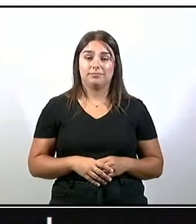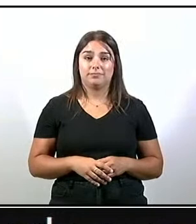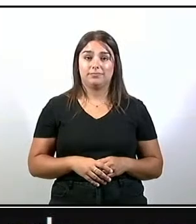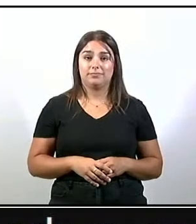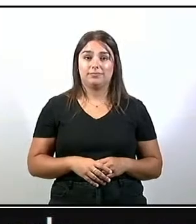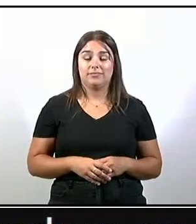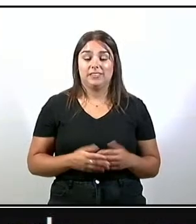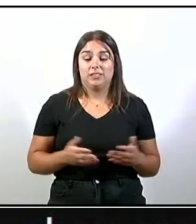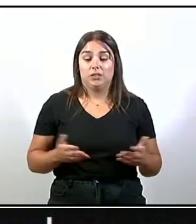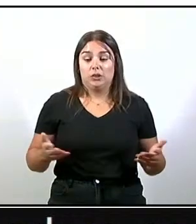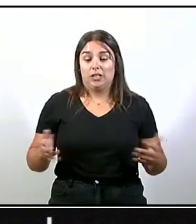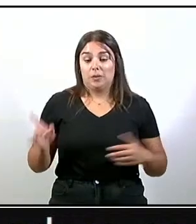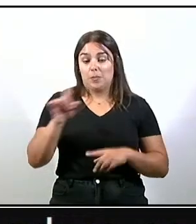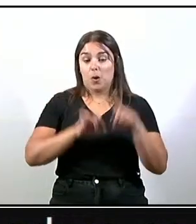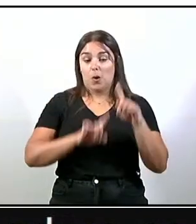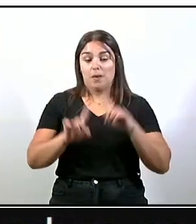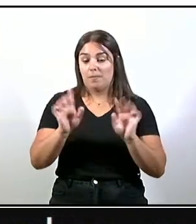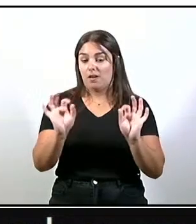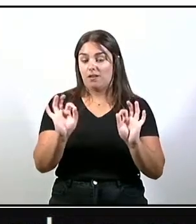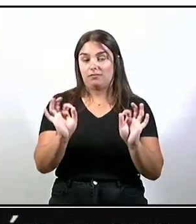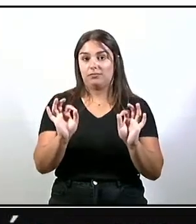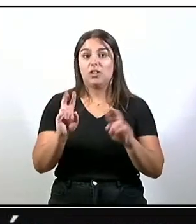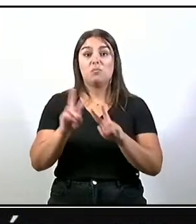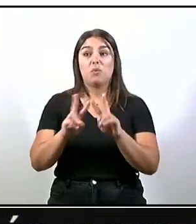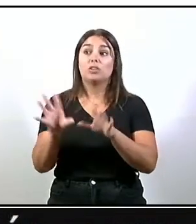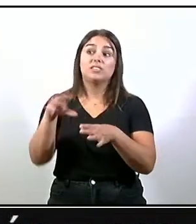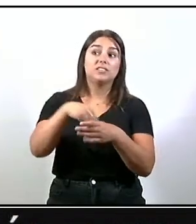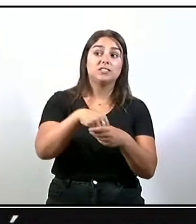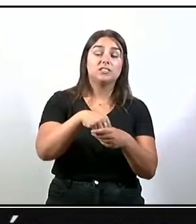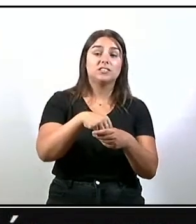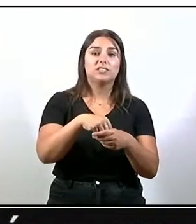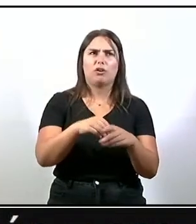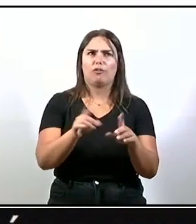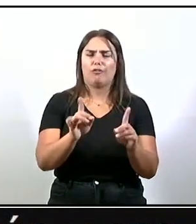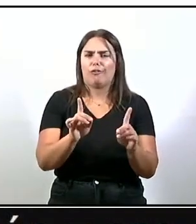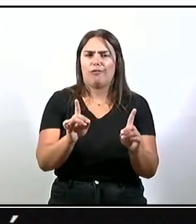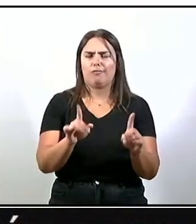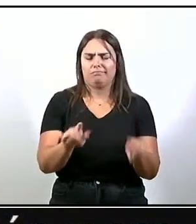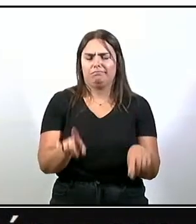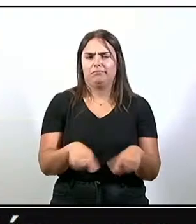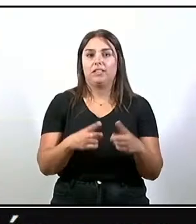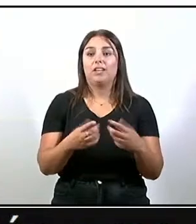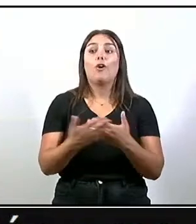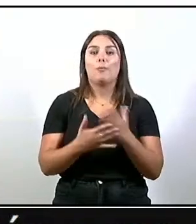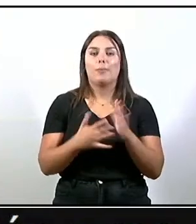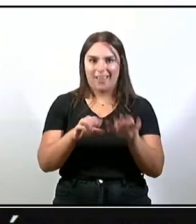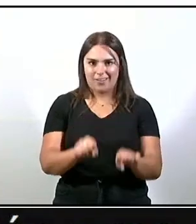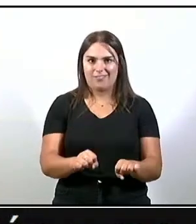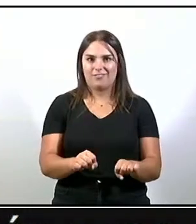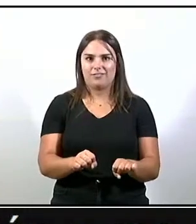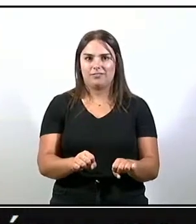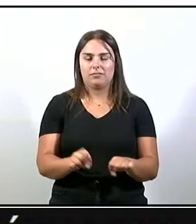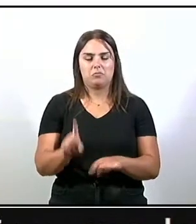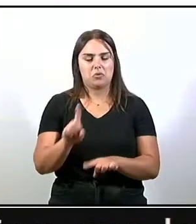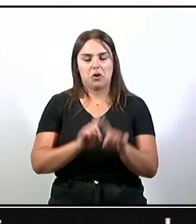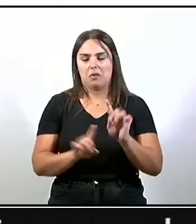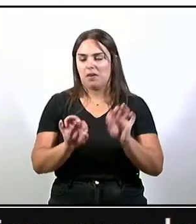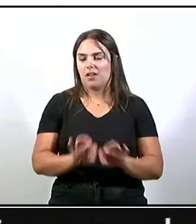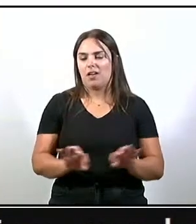Y eso no había problema, no de que entrara Vox, sino de que lo gobernara. No había ningún problema.